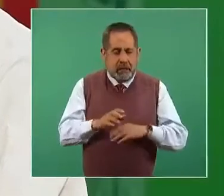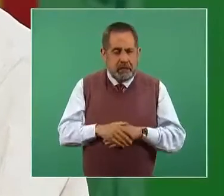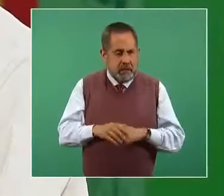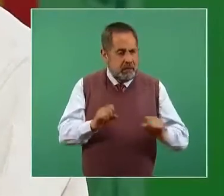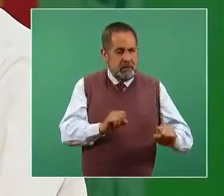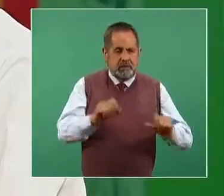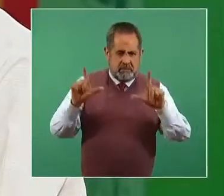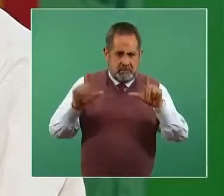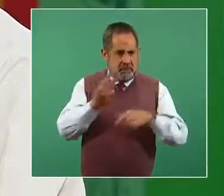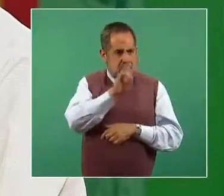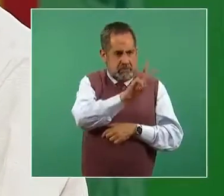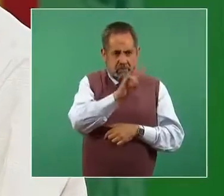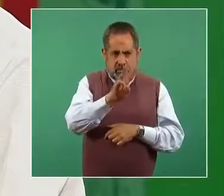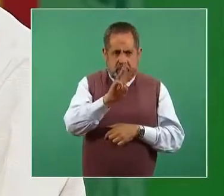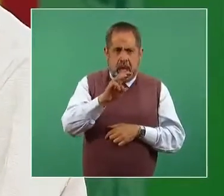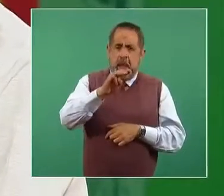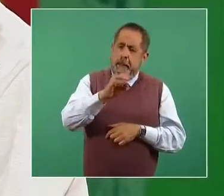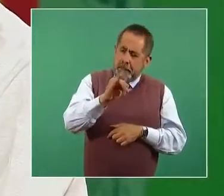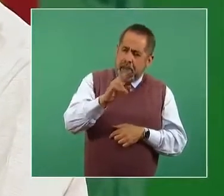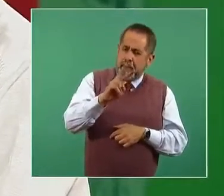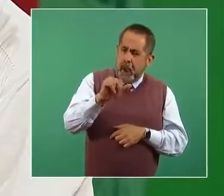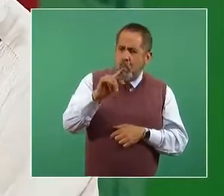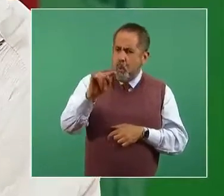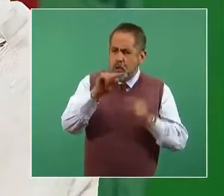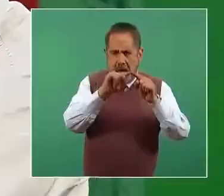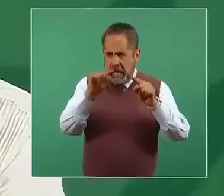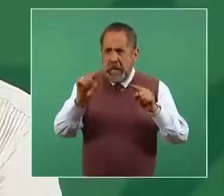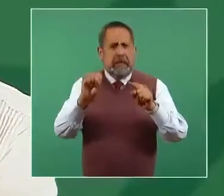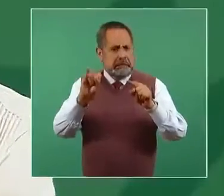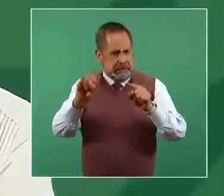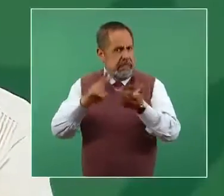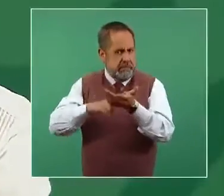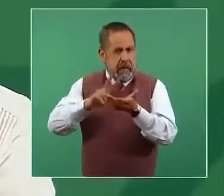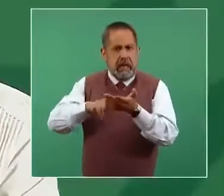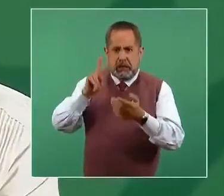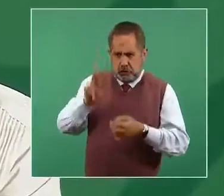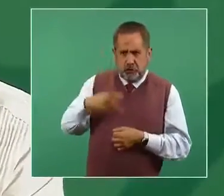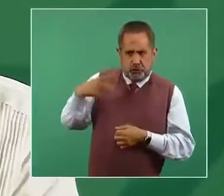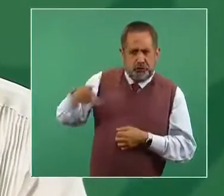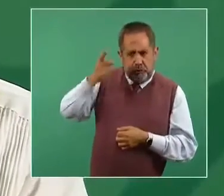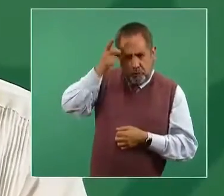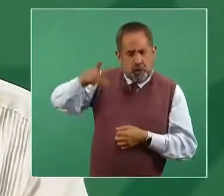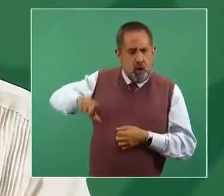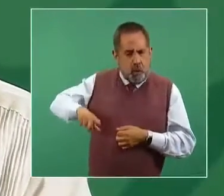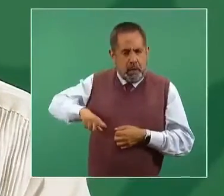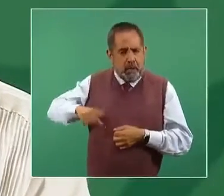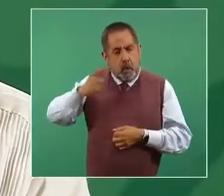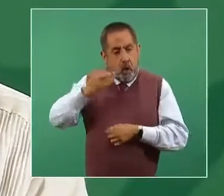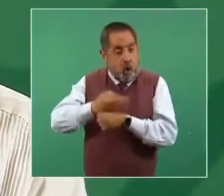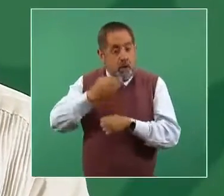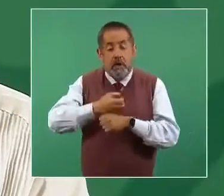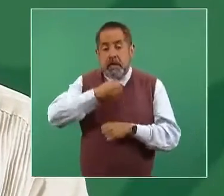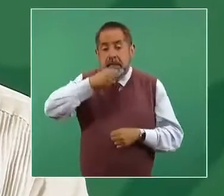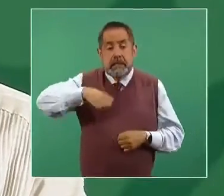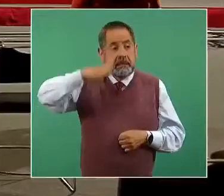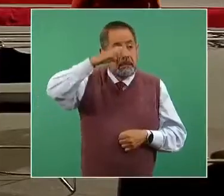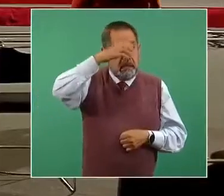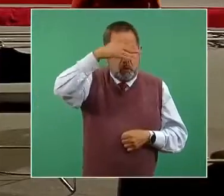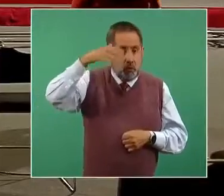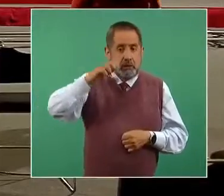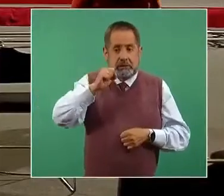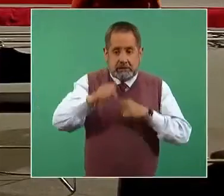una plataforma legítima del Gobierno de México en las que pudimos registrar a las personas adultas mayores de 60